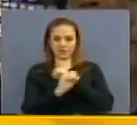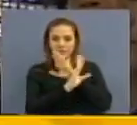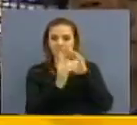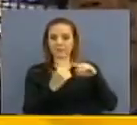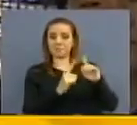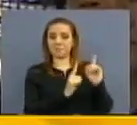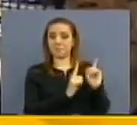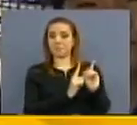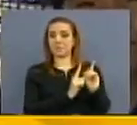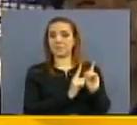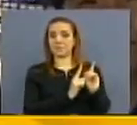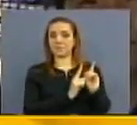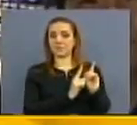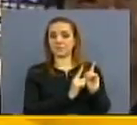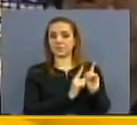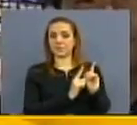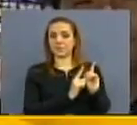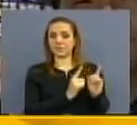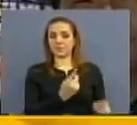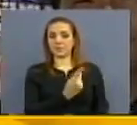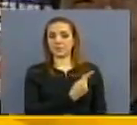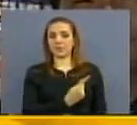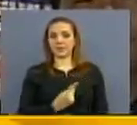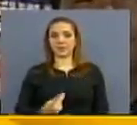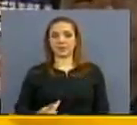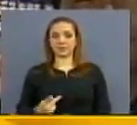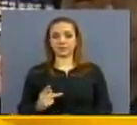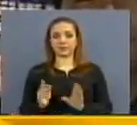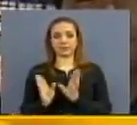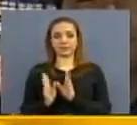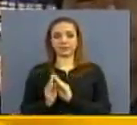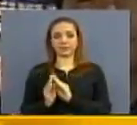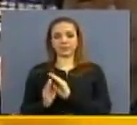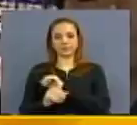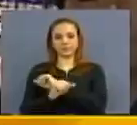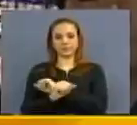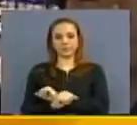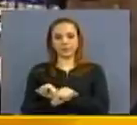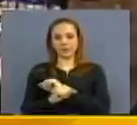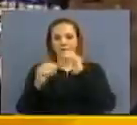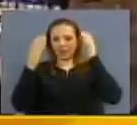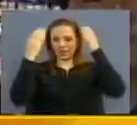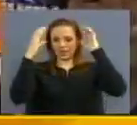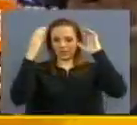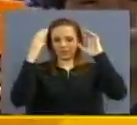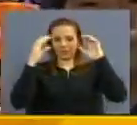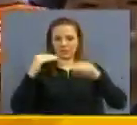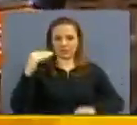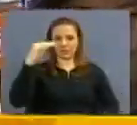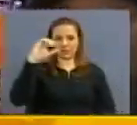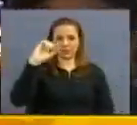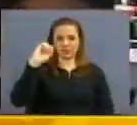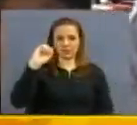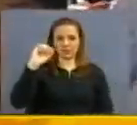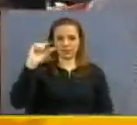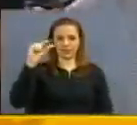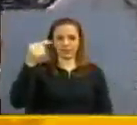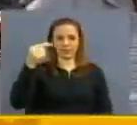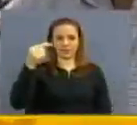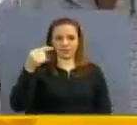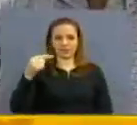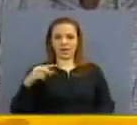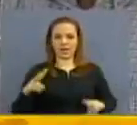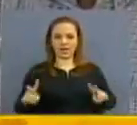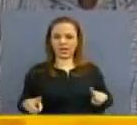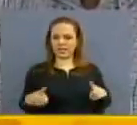Sin embargo, nos acompaña el presidente del Congreso Tradicional, el señor Celio Guerra, para informarnos sobre la situación que se vive. Muy tensa, me decía